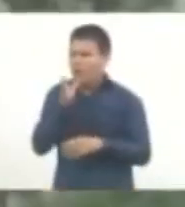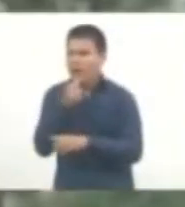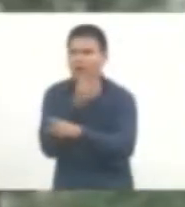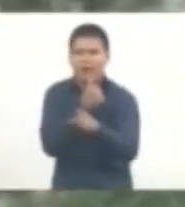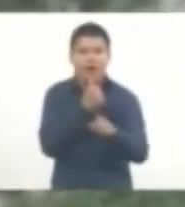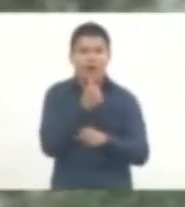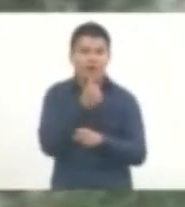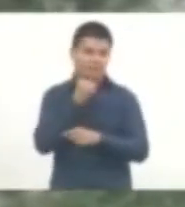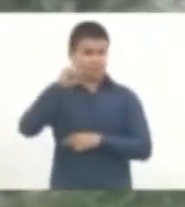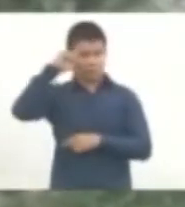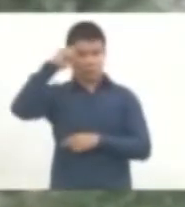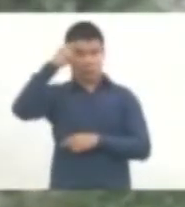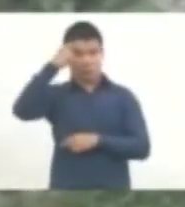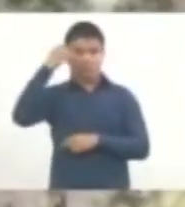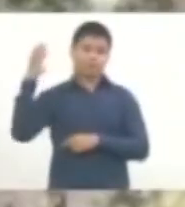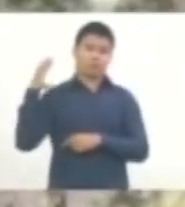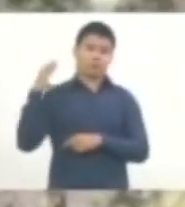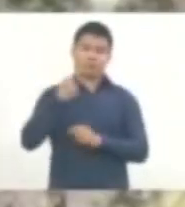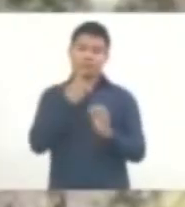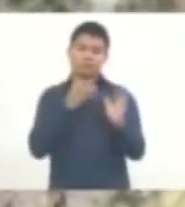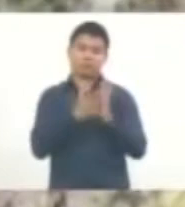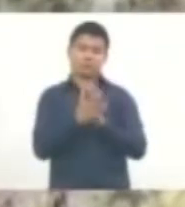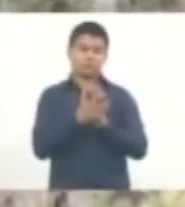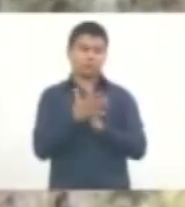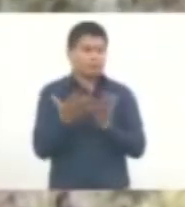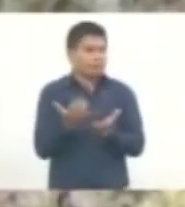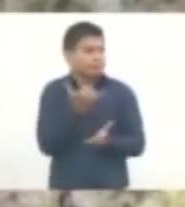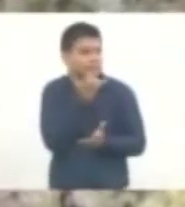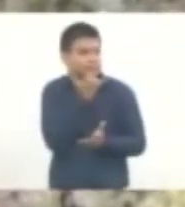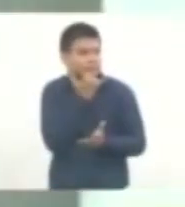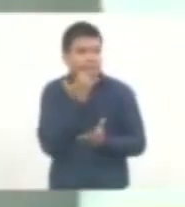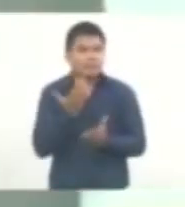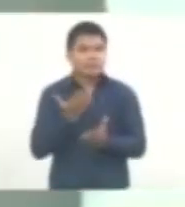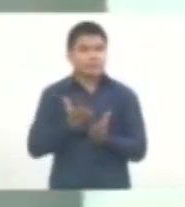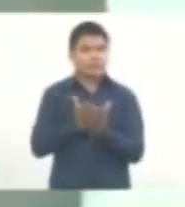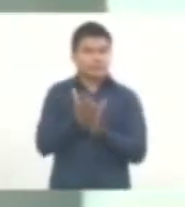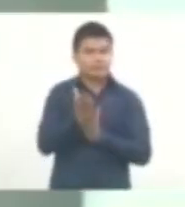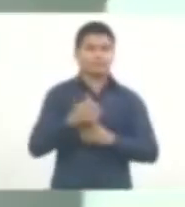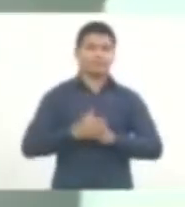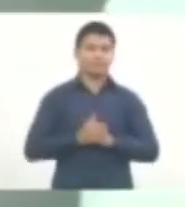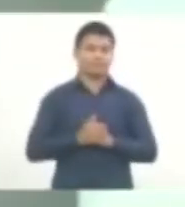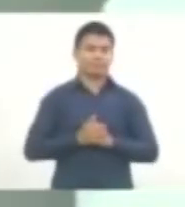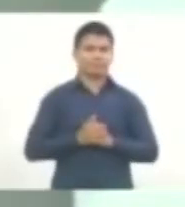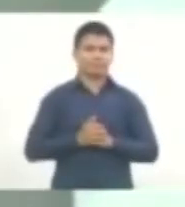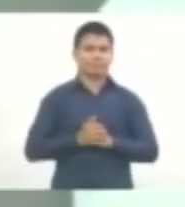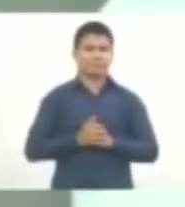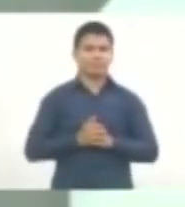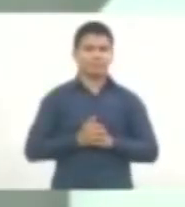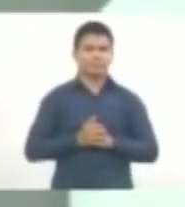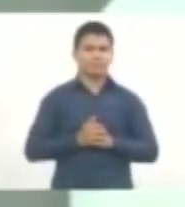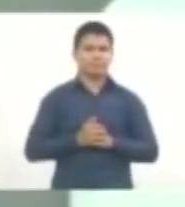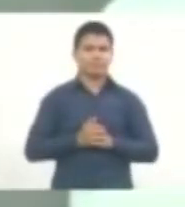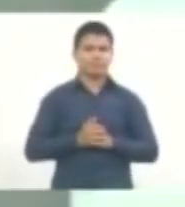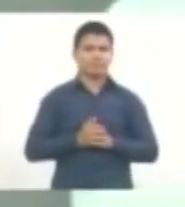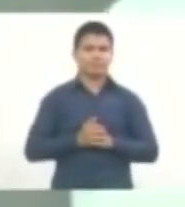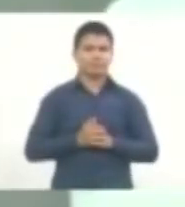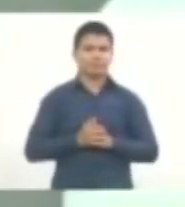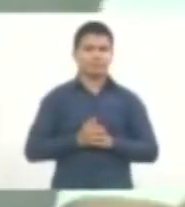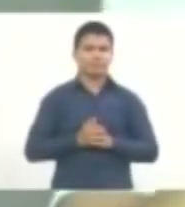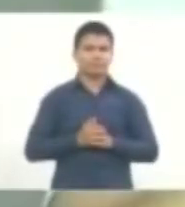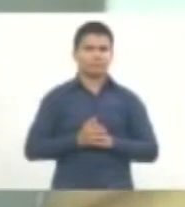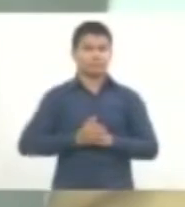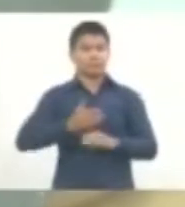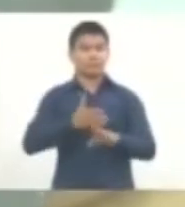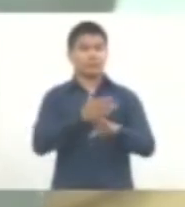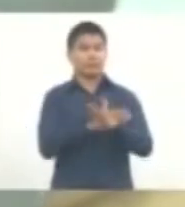Córdoba, advirtiendo gestiones para su intervención tras 9 años de operaciones. Así como fuimos el departamento